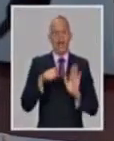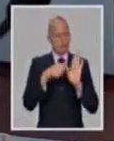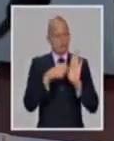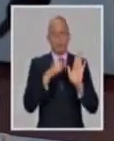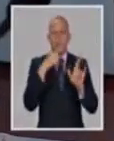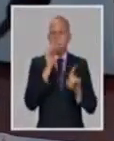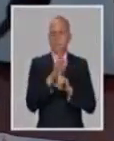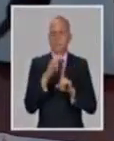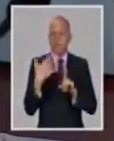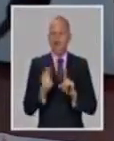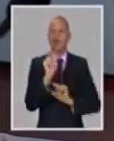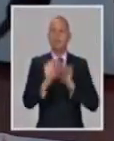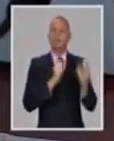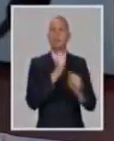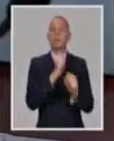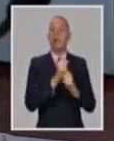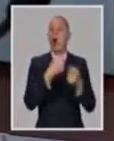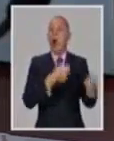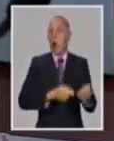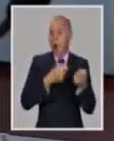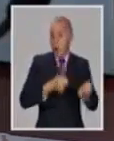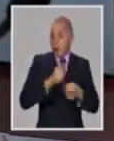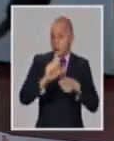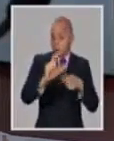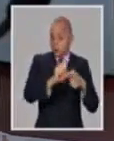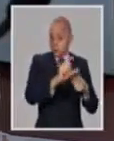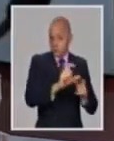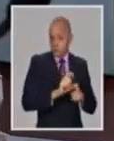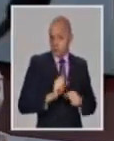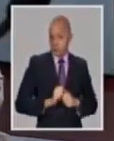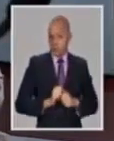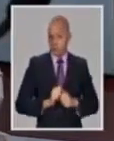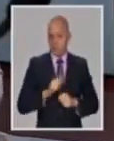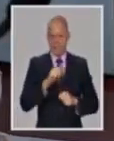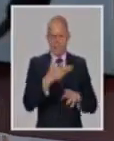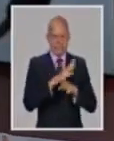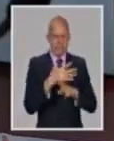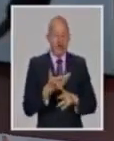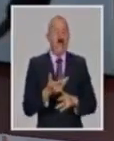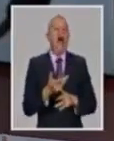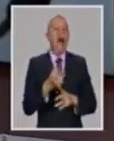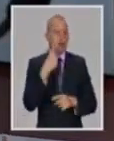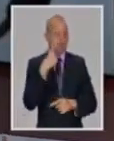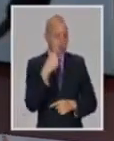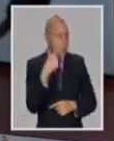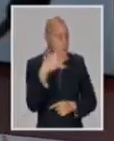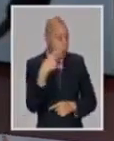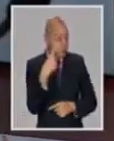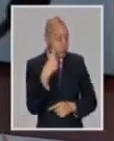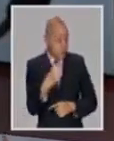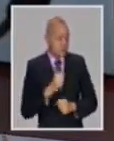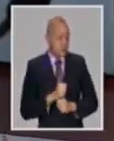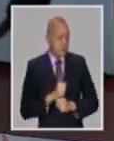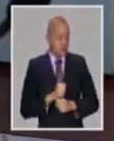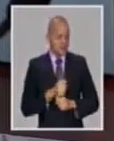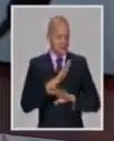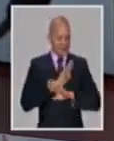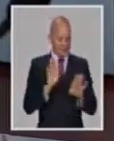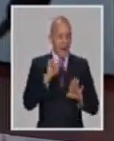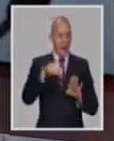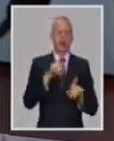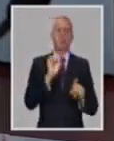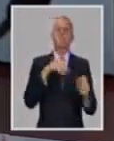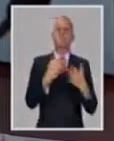va a aplicar a los productores agropecuarios con carácter retroactivo. ¿Qué quiere decir eso? La empresa eléctrica,